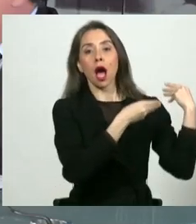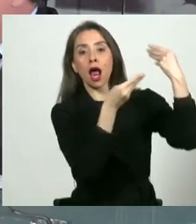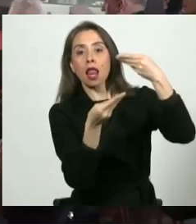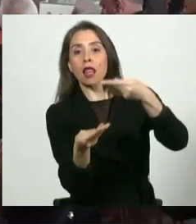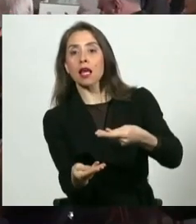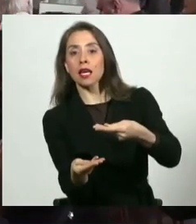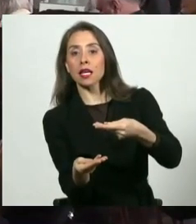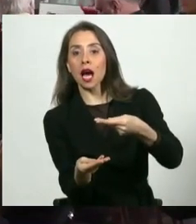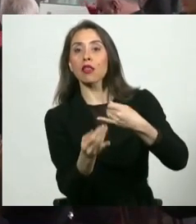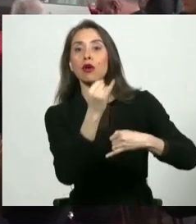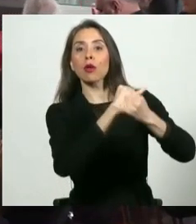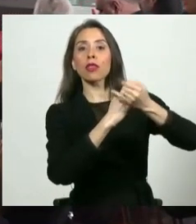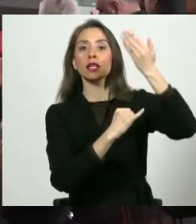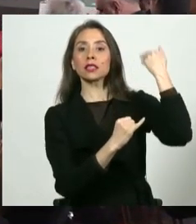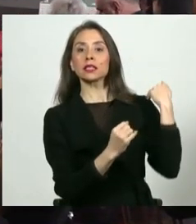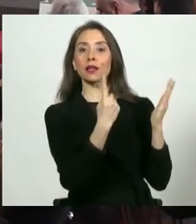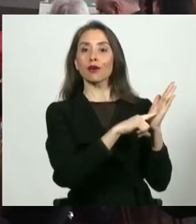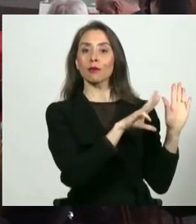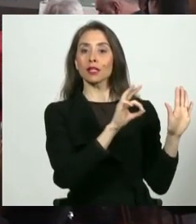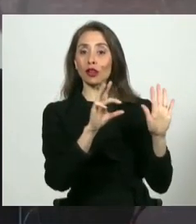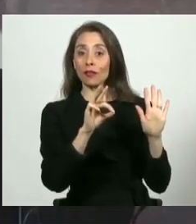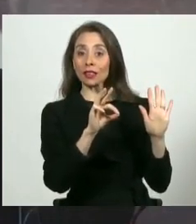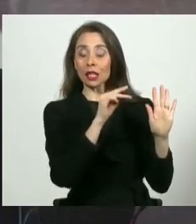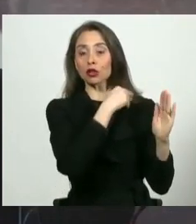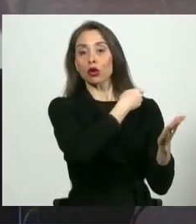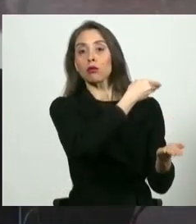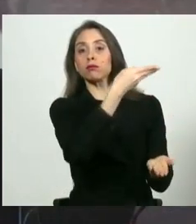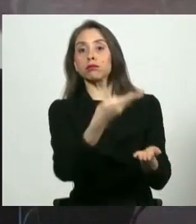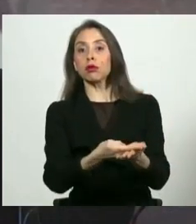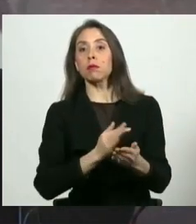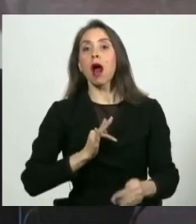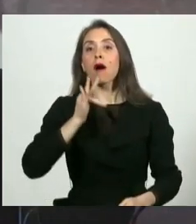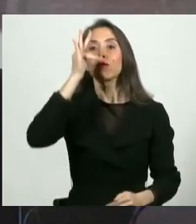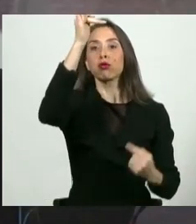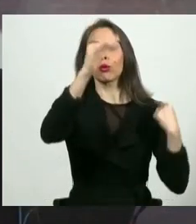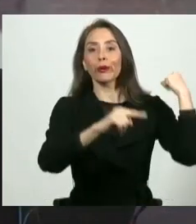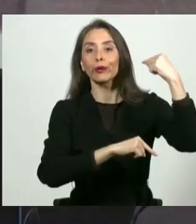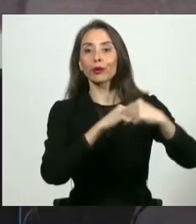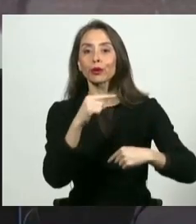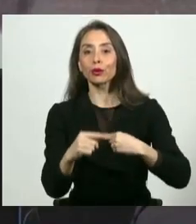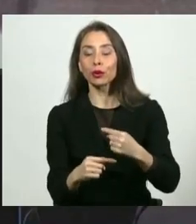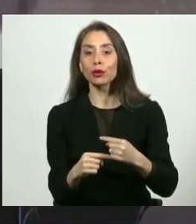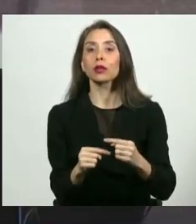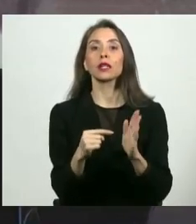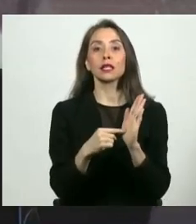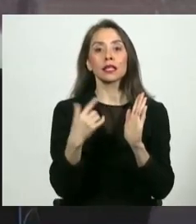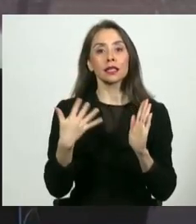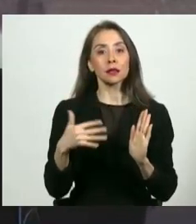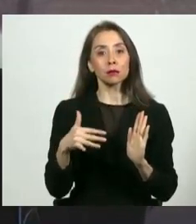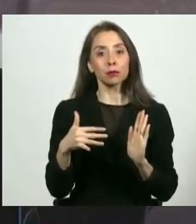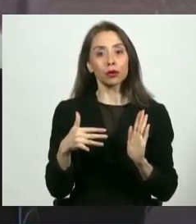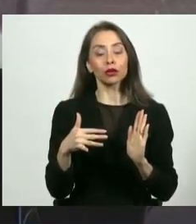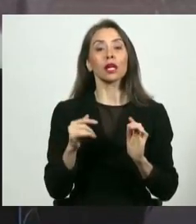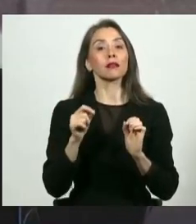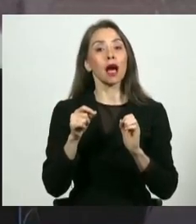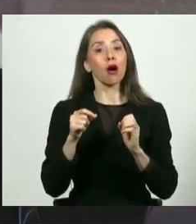deja el siglo XX para las generaciones futuras. Tal es su importancia contemporánea que Estados y gobiernos cada vez son